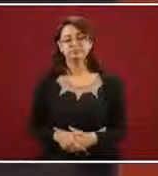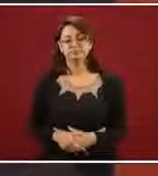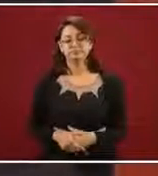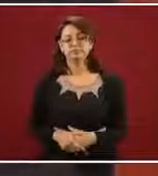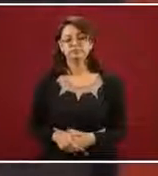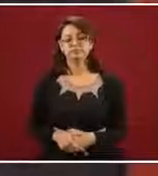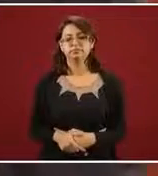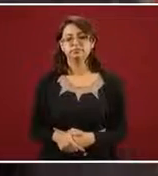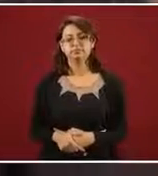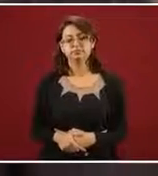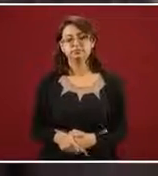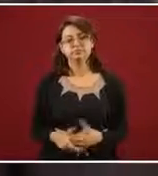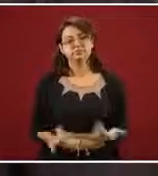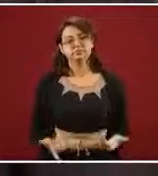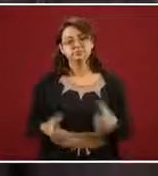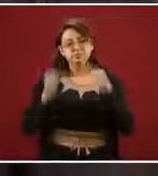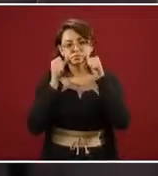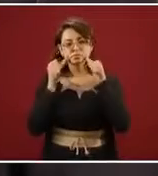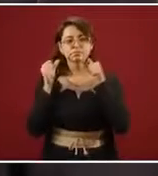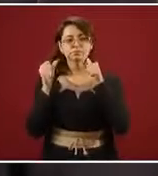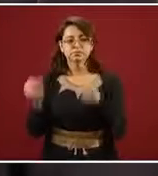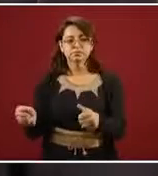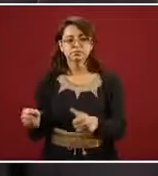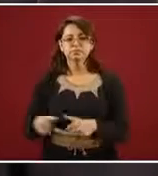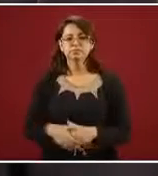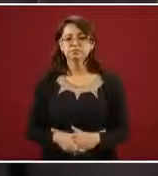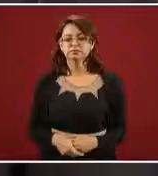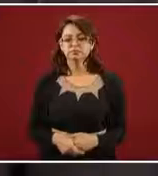y atender el asunto.